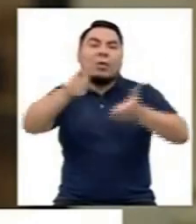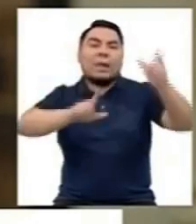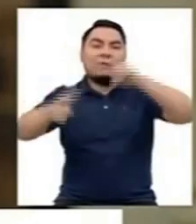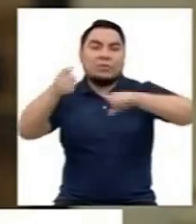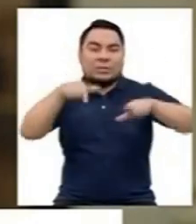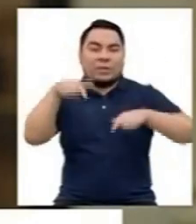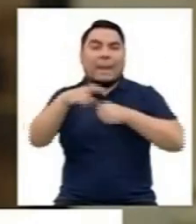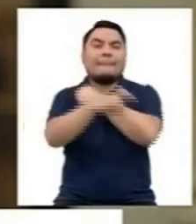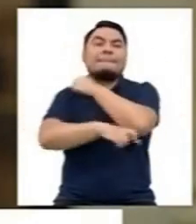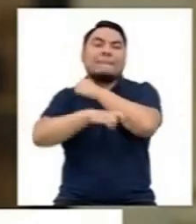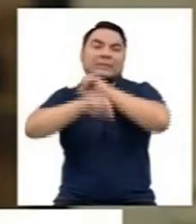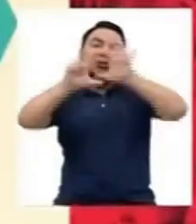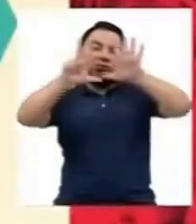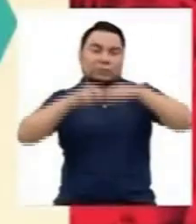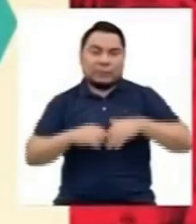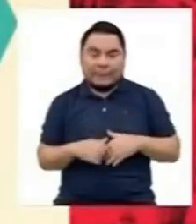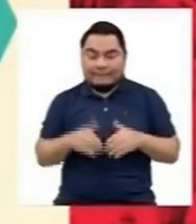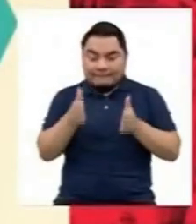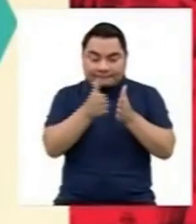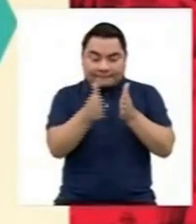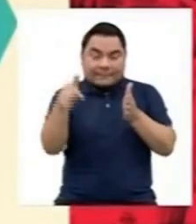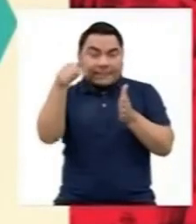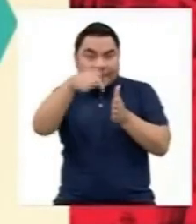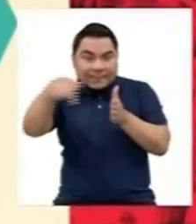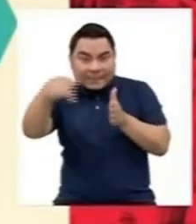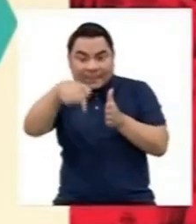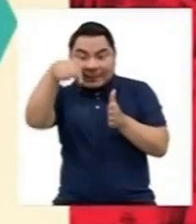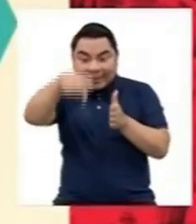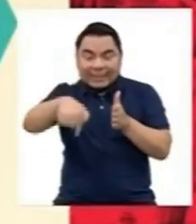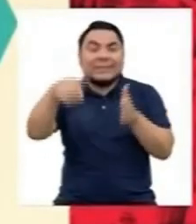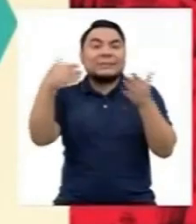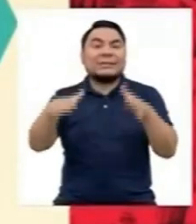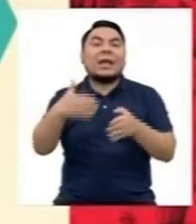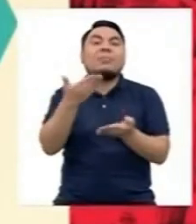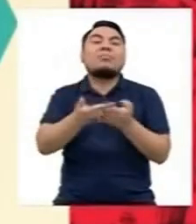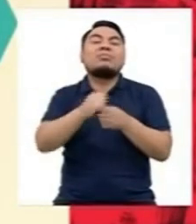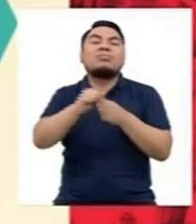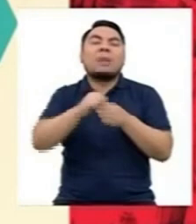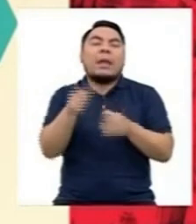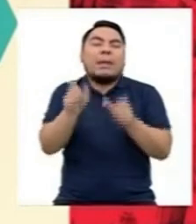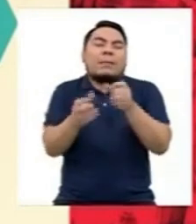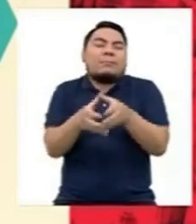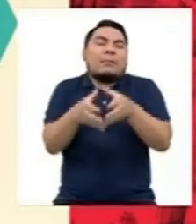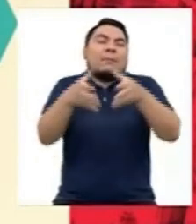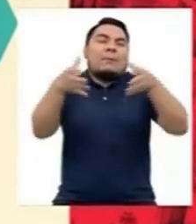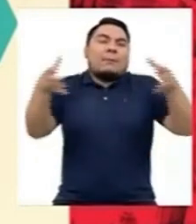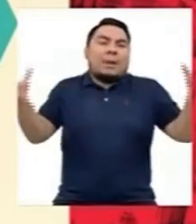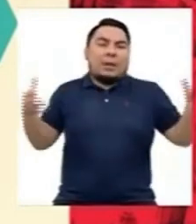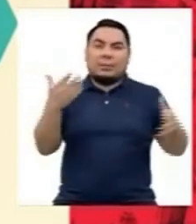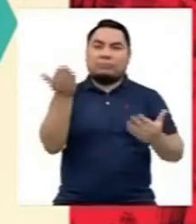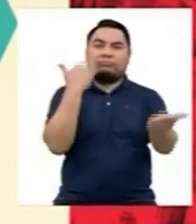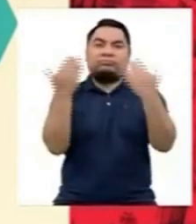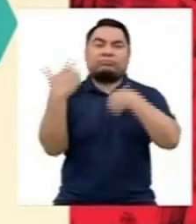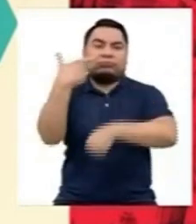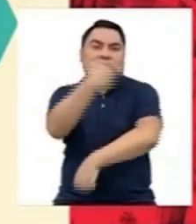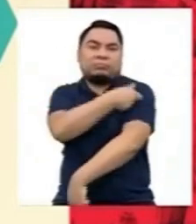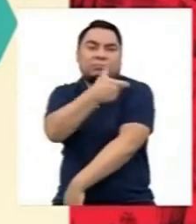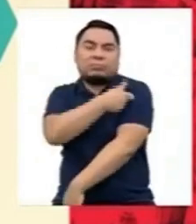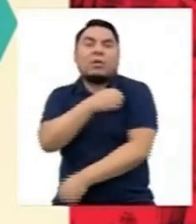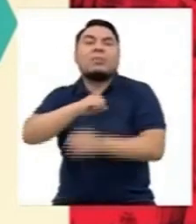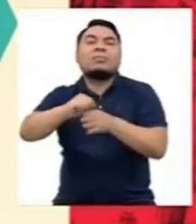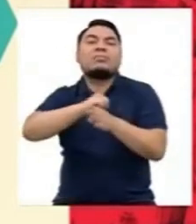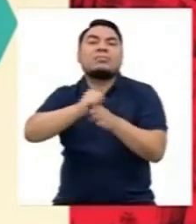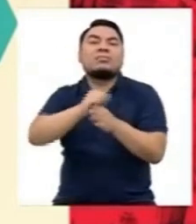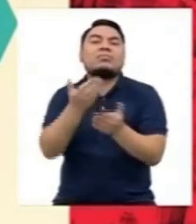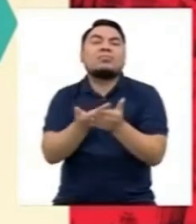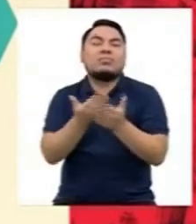que 135 laboratorios elaboraron, digamos, la fase preclínica, de las cuales 19 culminaron